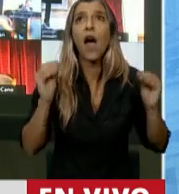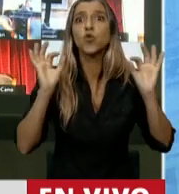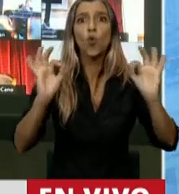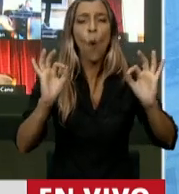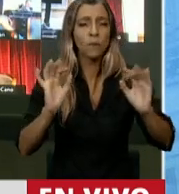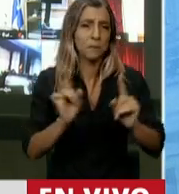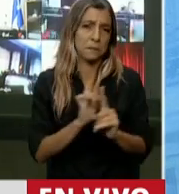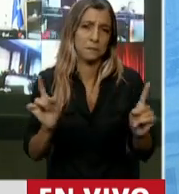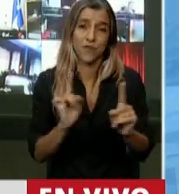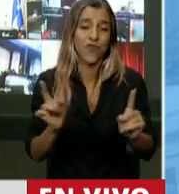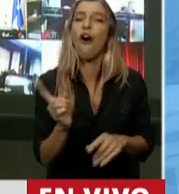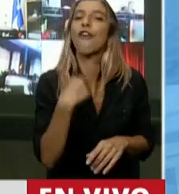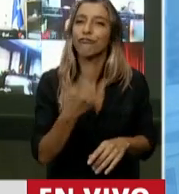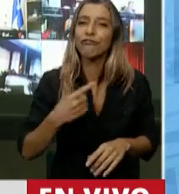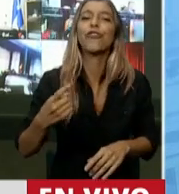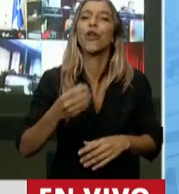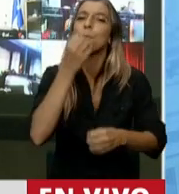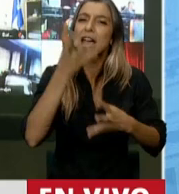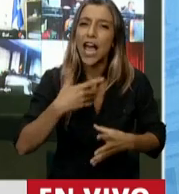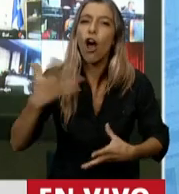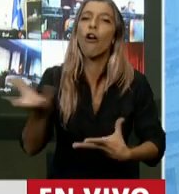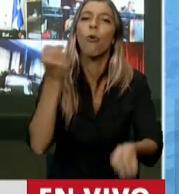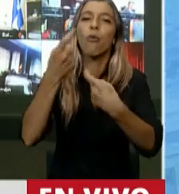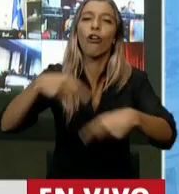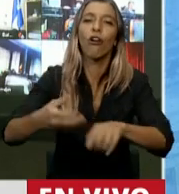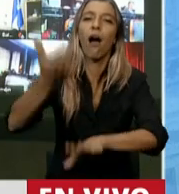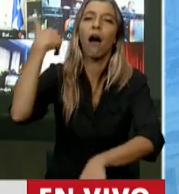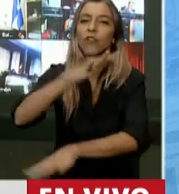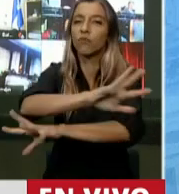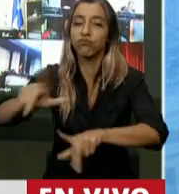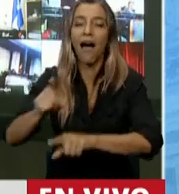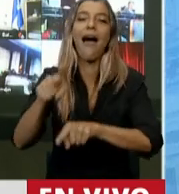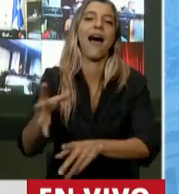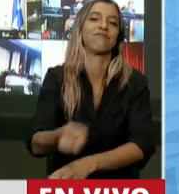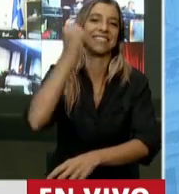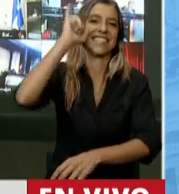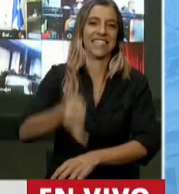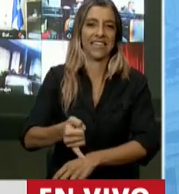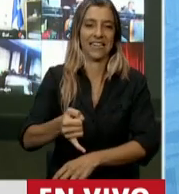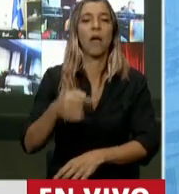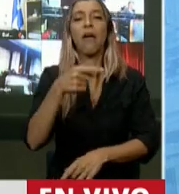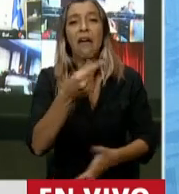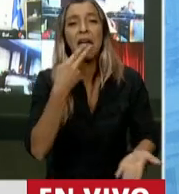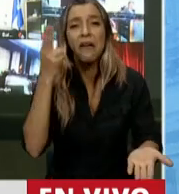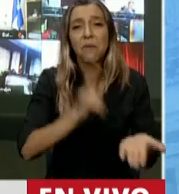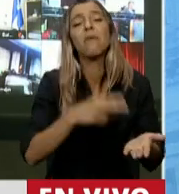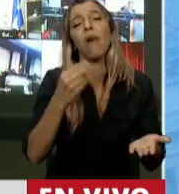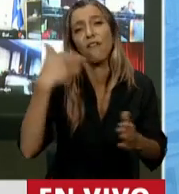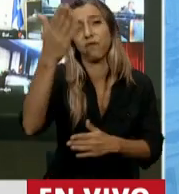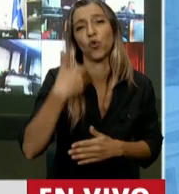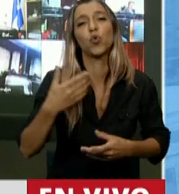recuperar de lo que le fue robado a los argentinos. Quieren este impuesto para financiar la reforma